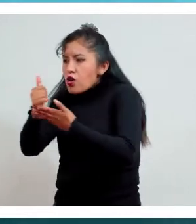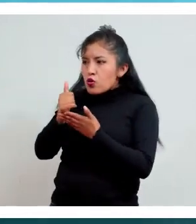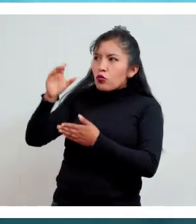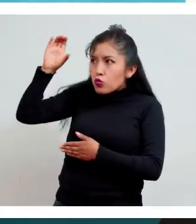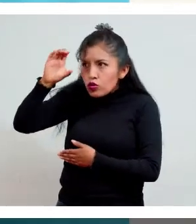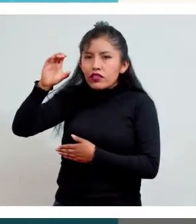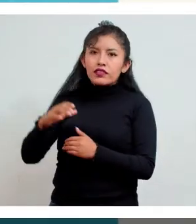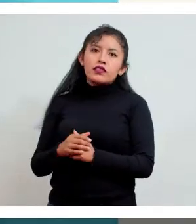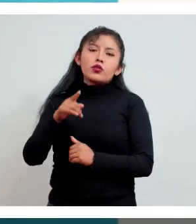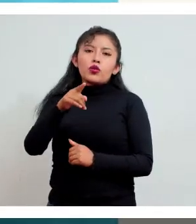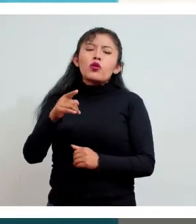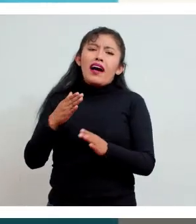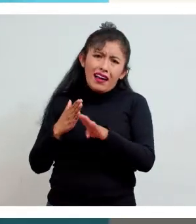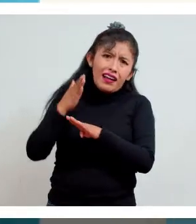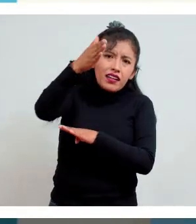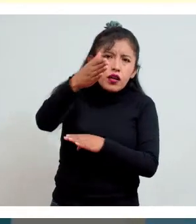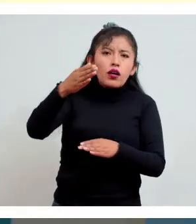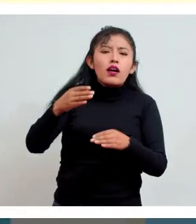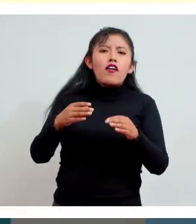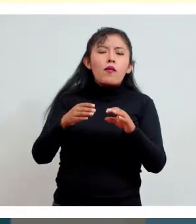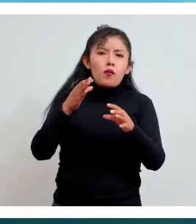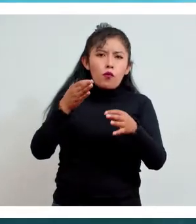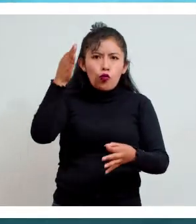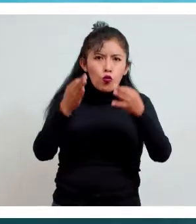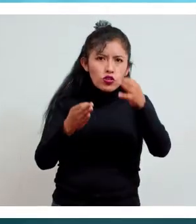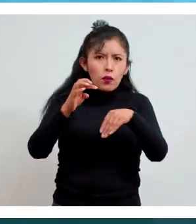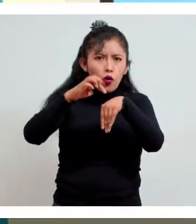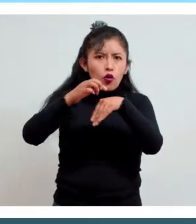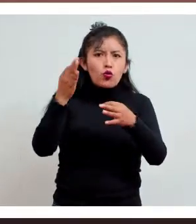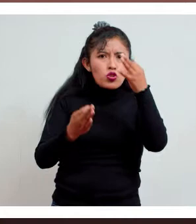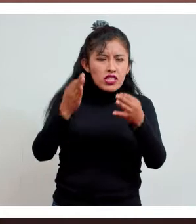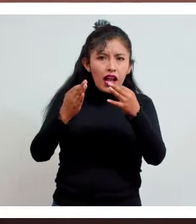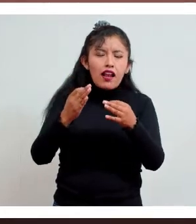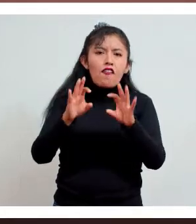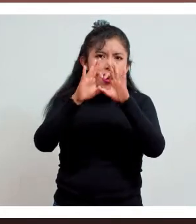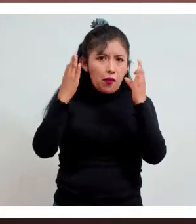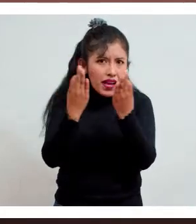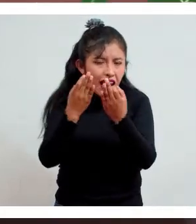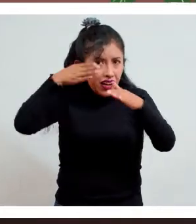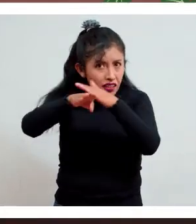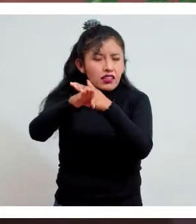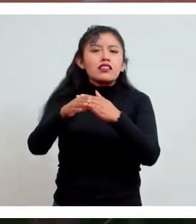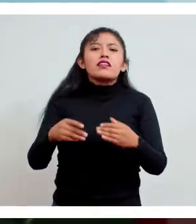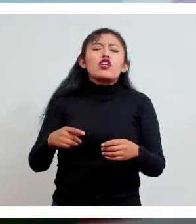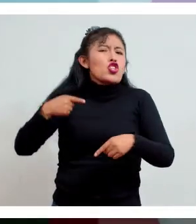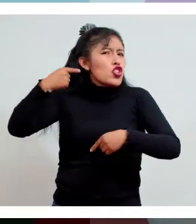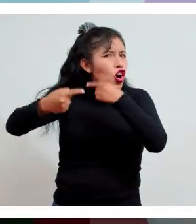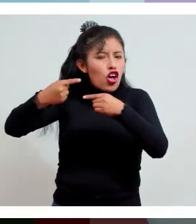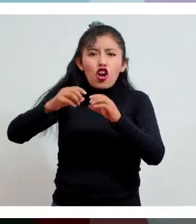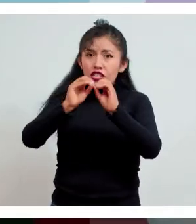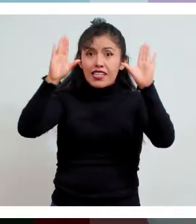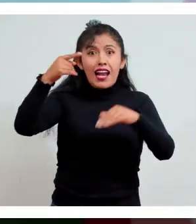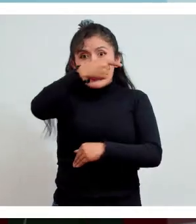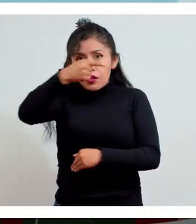Módulo Judicial Integrado en Violencia contra la Mujer y los integrantes del Grupo Familiar del Poder Judicial Huasiman, Achuikamuy, Huillacamuitaj,